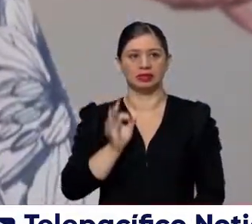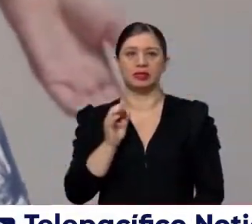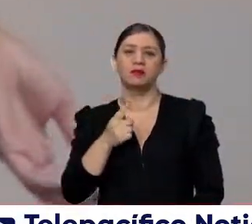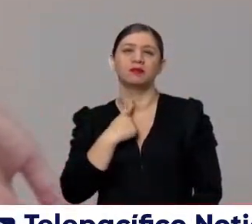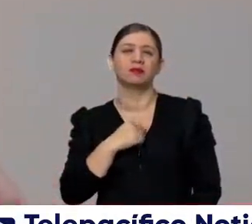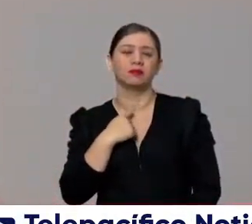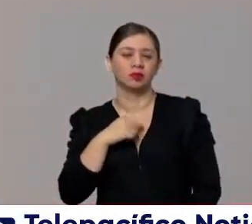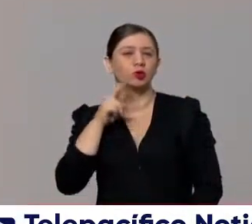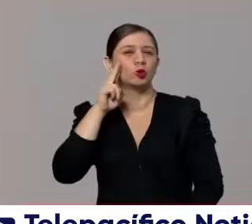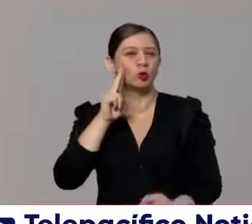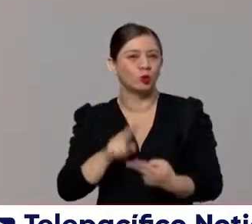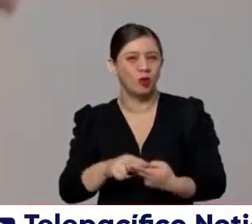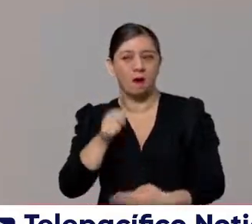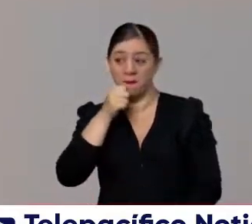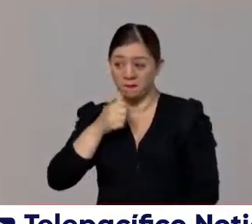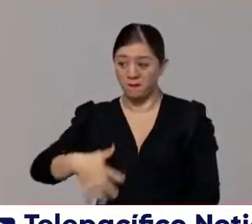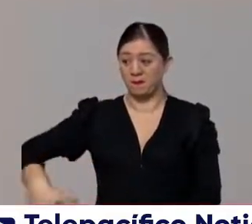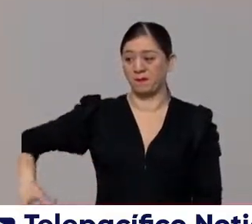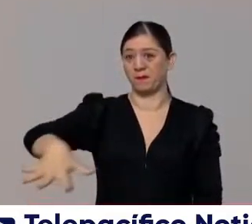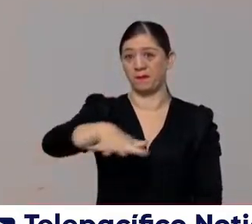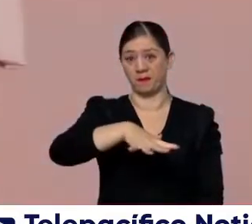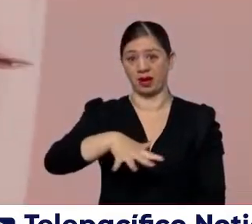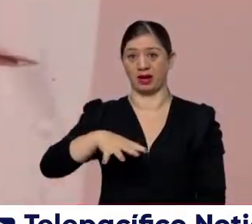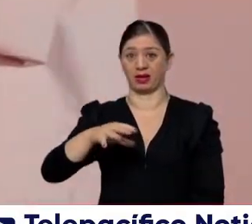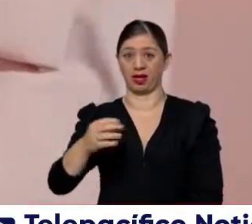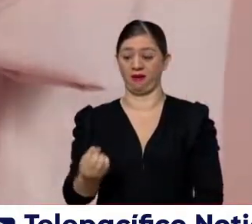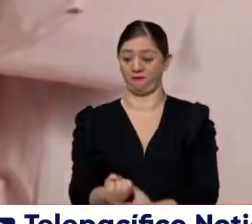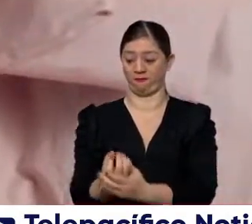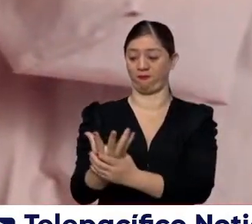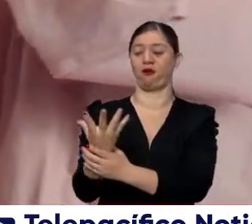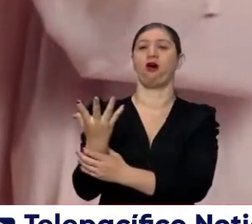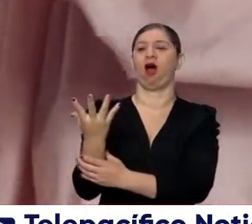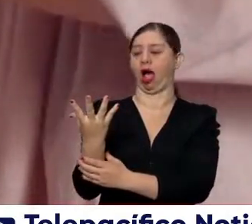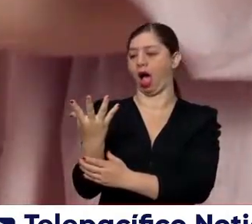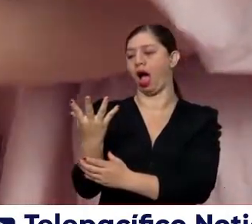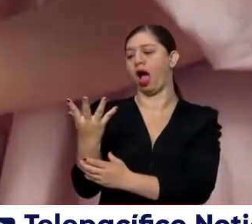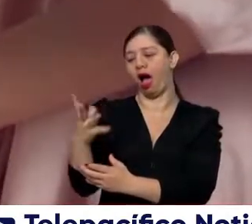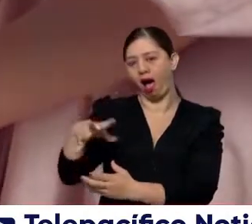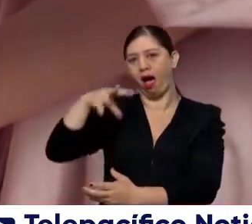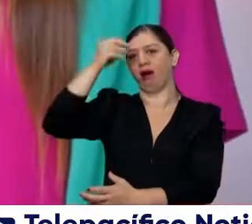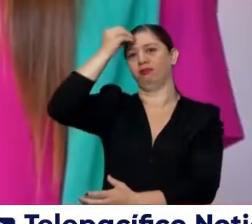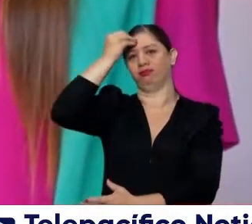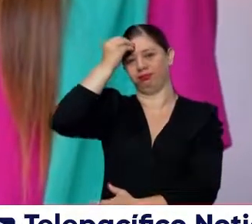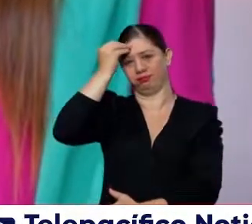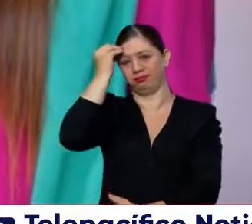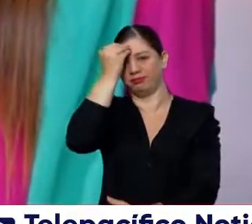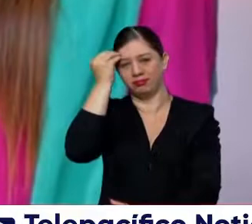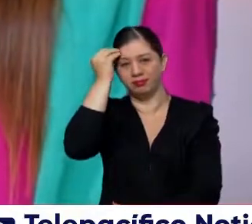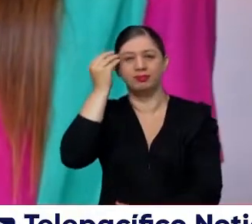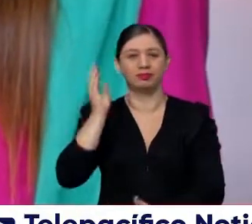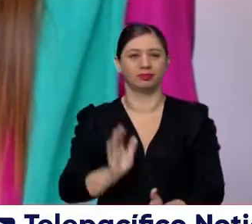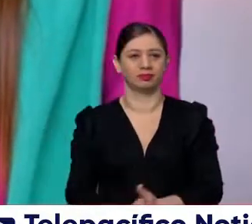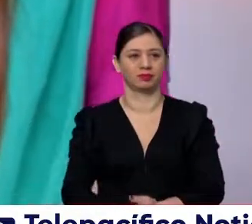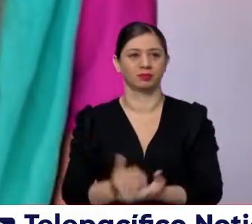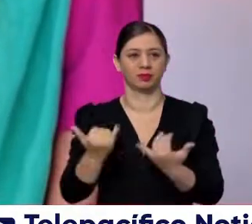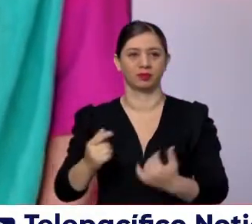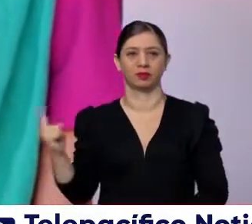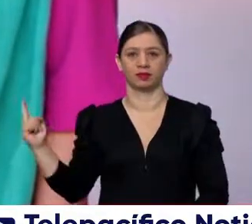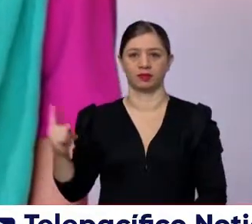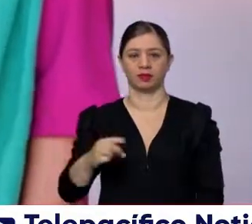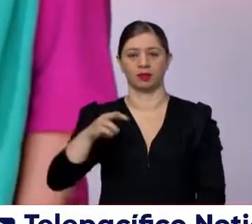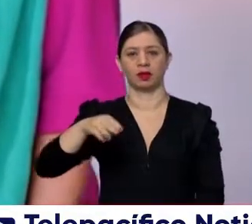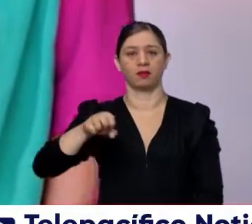Cuando conocimos pues parques nacionales de orquídeas, pues definitivamente dije, esta es la inspiración. Yo me encuentro en este momento con